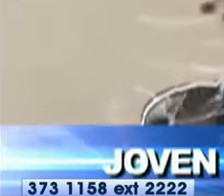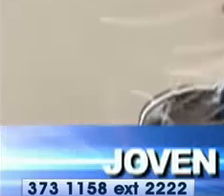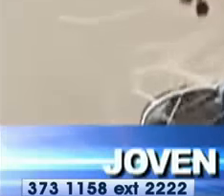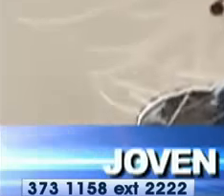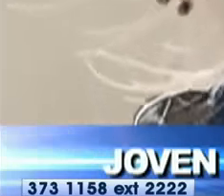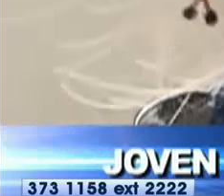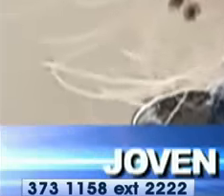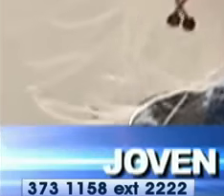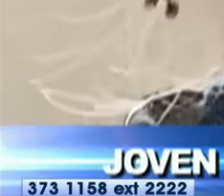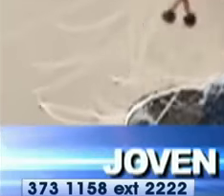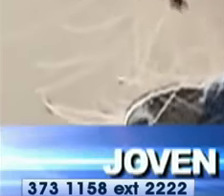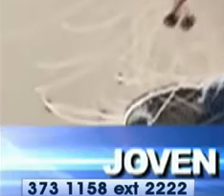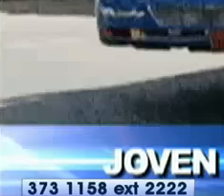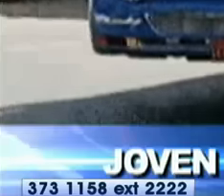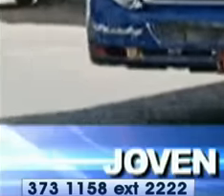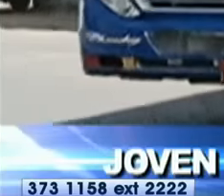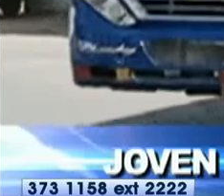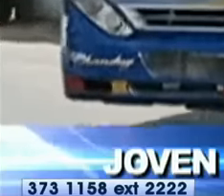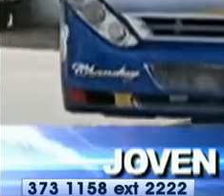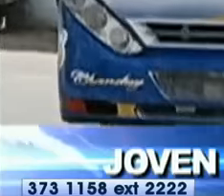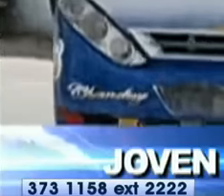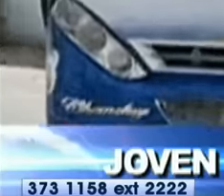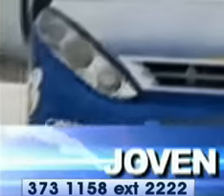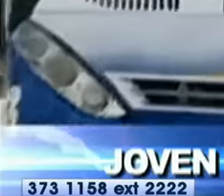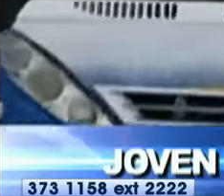ha sido detenido.